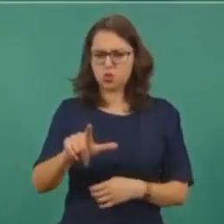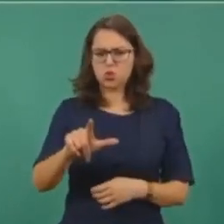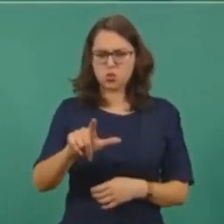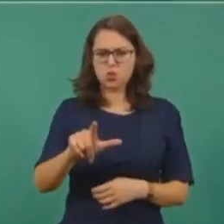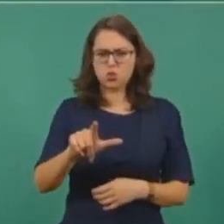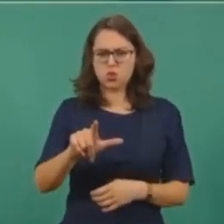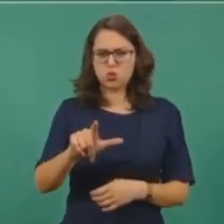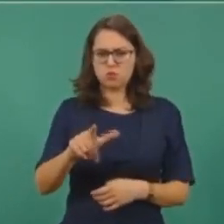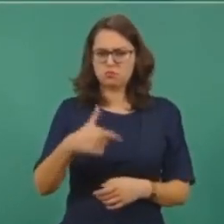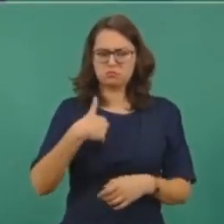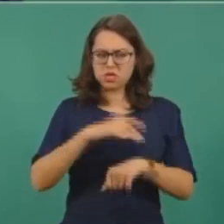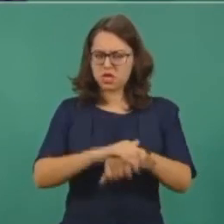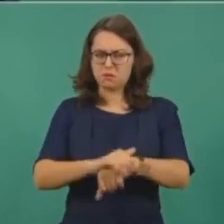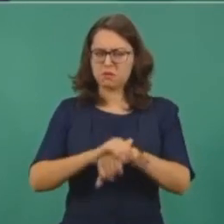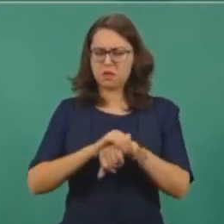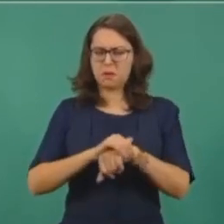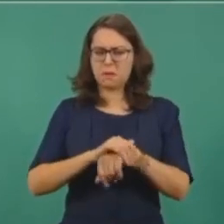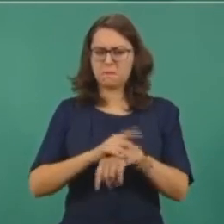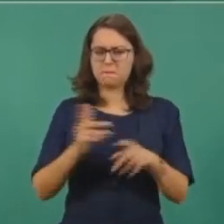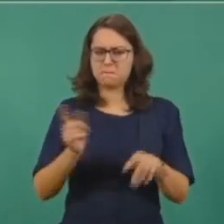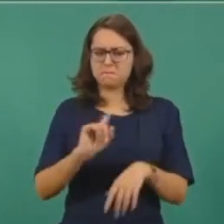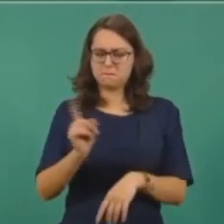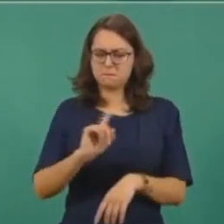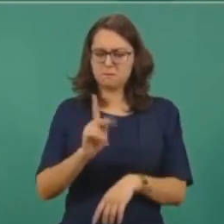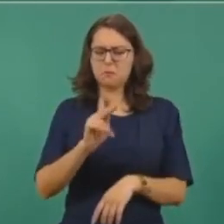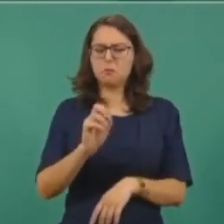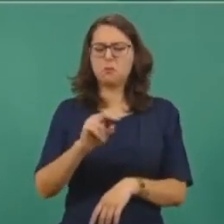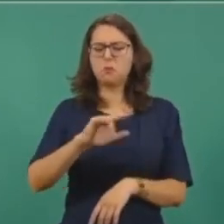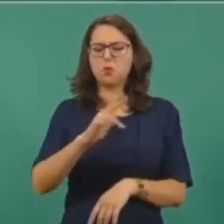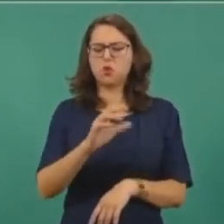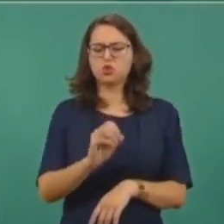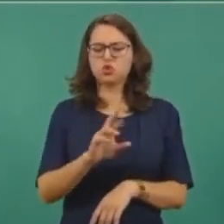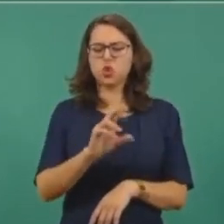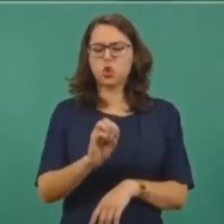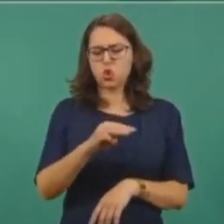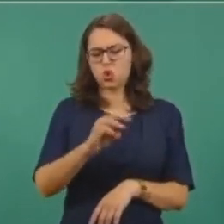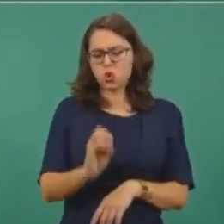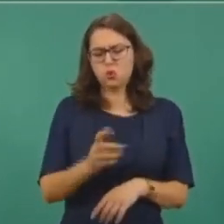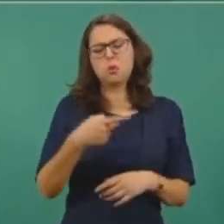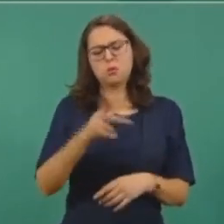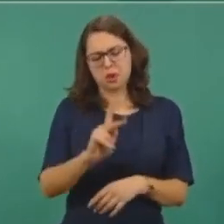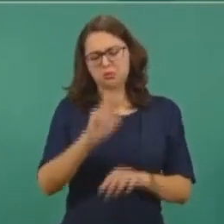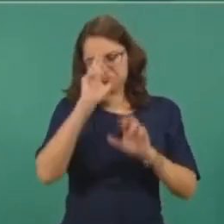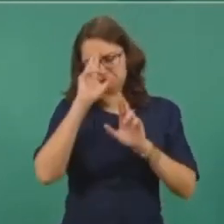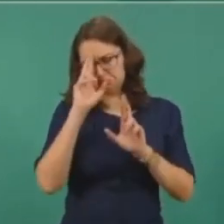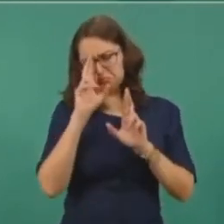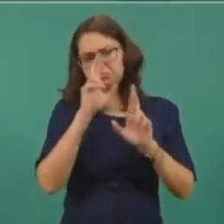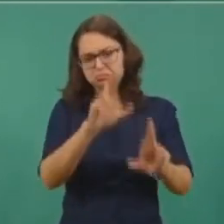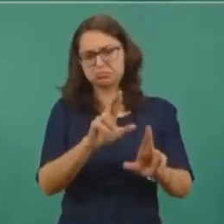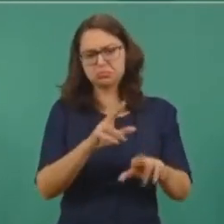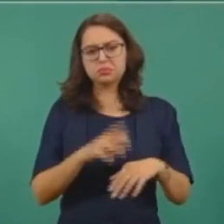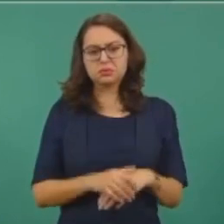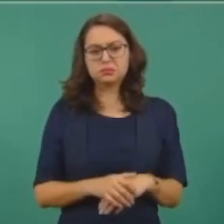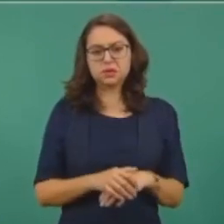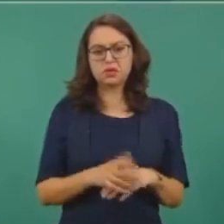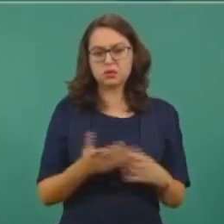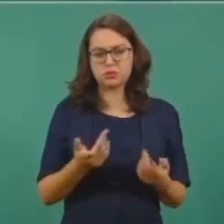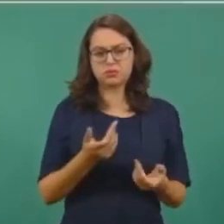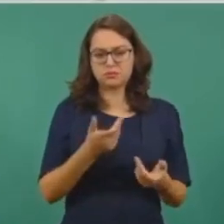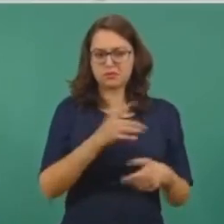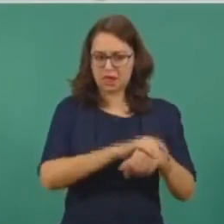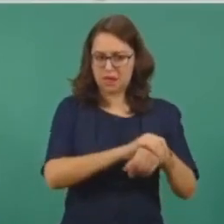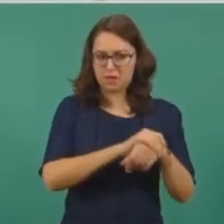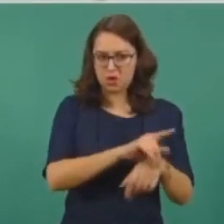es mi amigo Poncho Romo, al que estimo y respeto tanto. Es otro